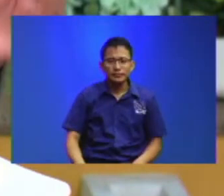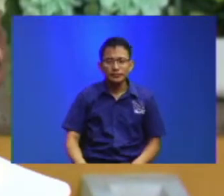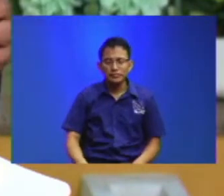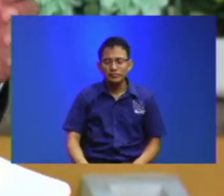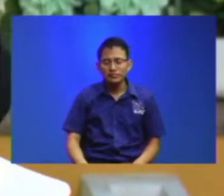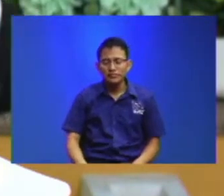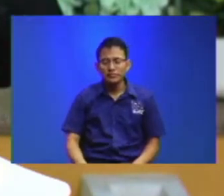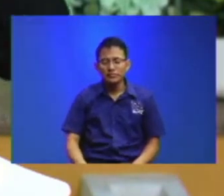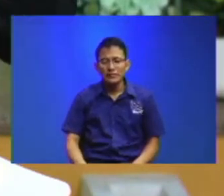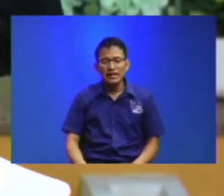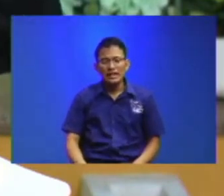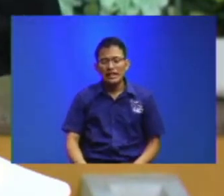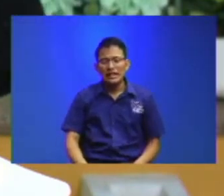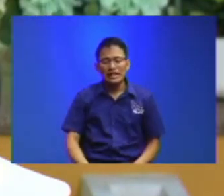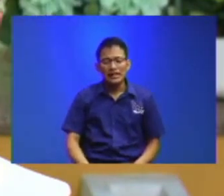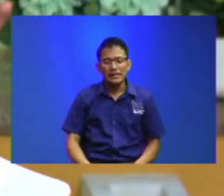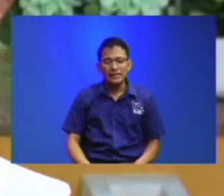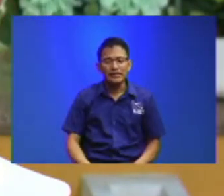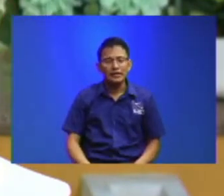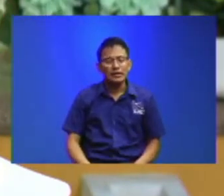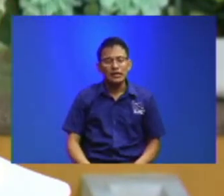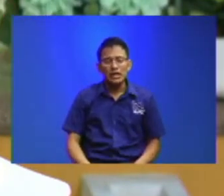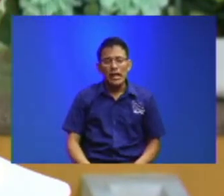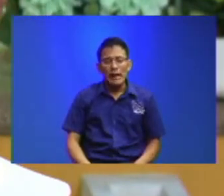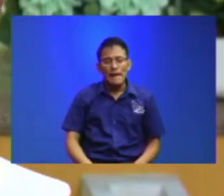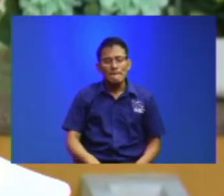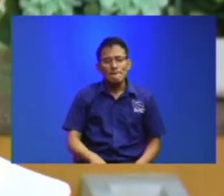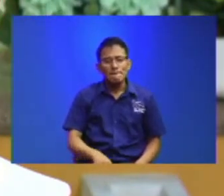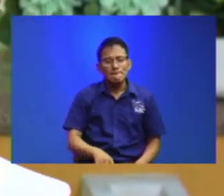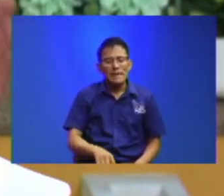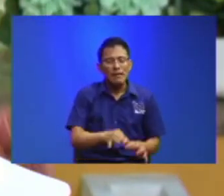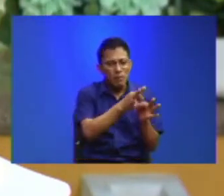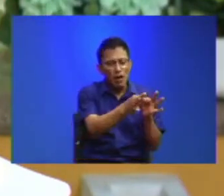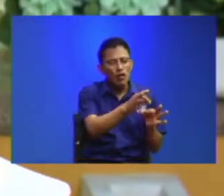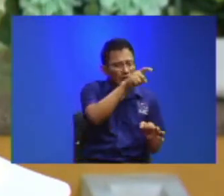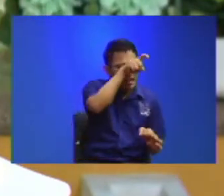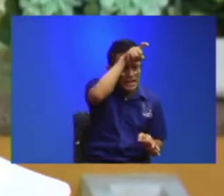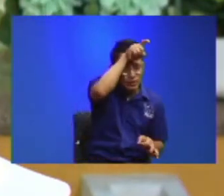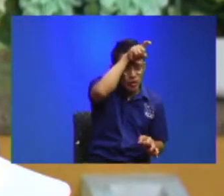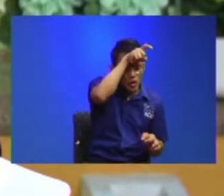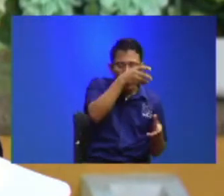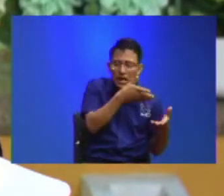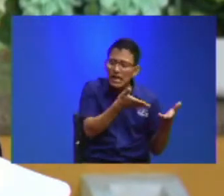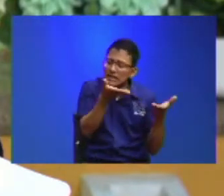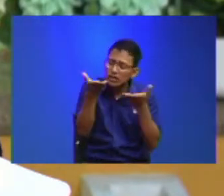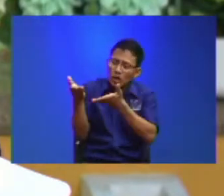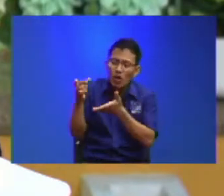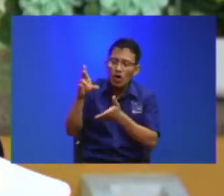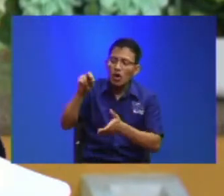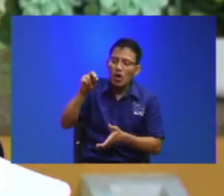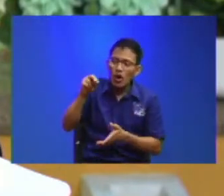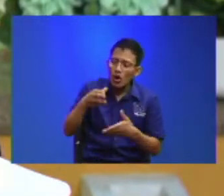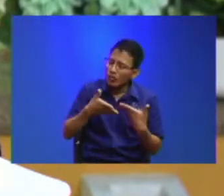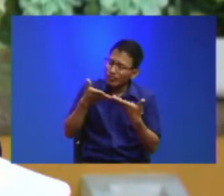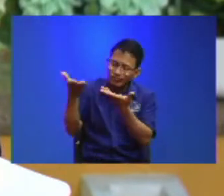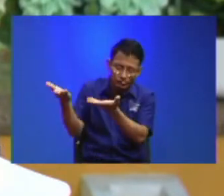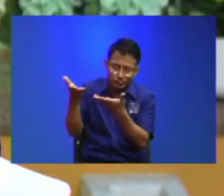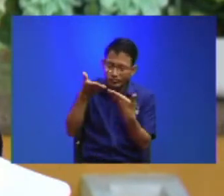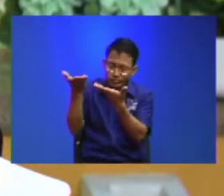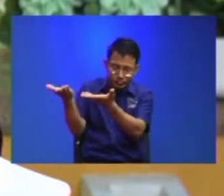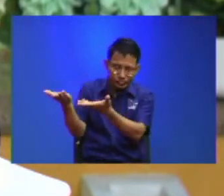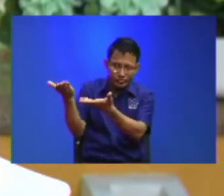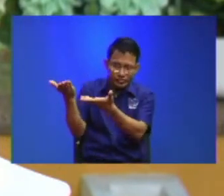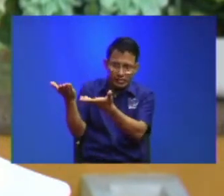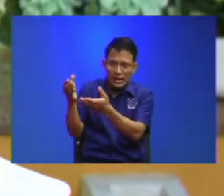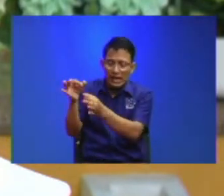y plata, pero en abundancia, y ellos se fueron. Pero no cumplieron los principios que Dios quería,